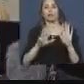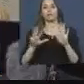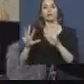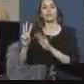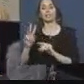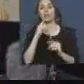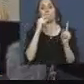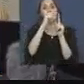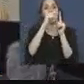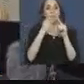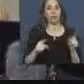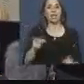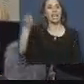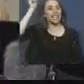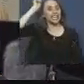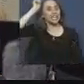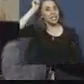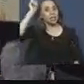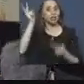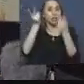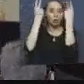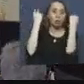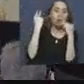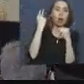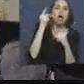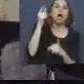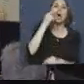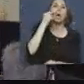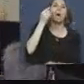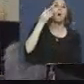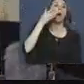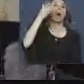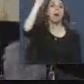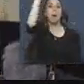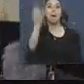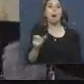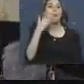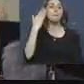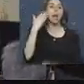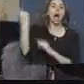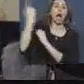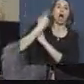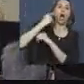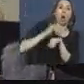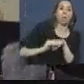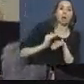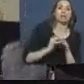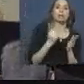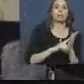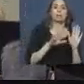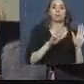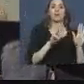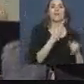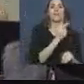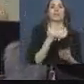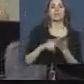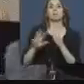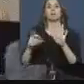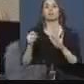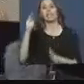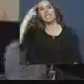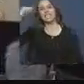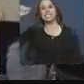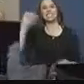1893. Indio que se somete al paternalismo del hombre blanco desde 1920 hasta 1960. Y